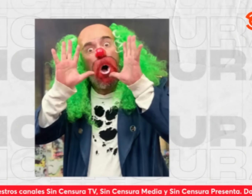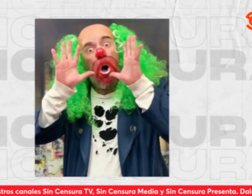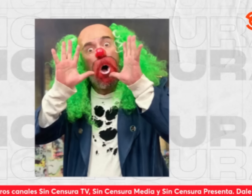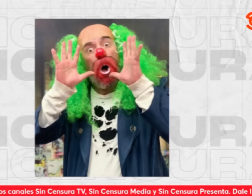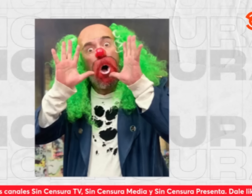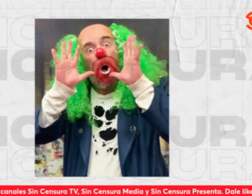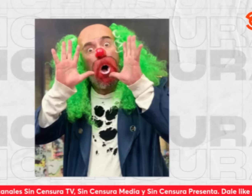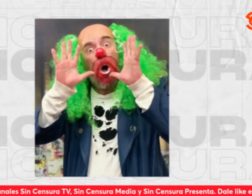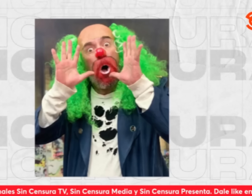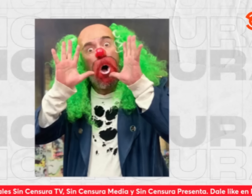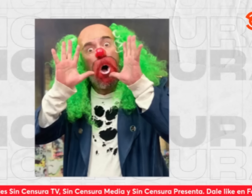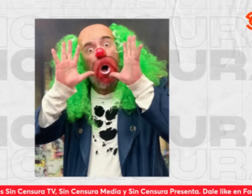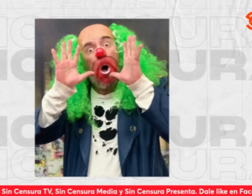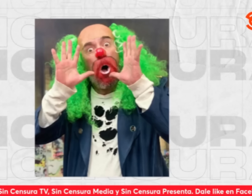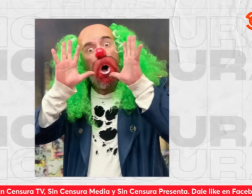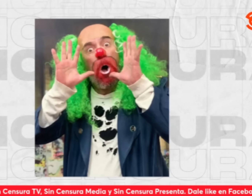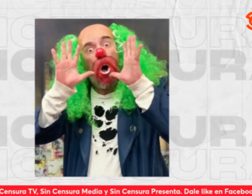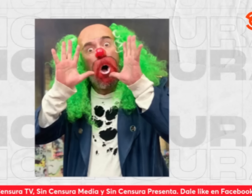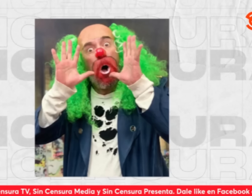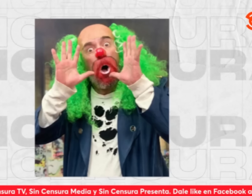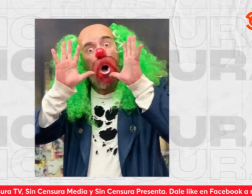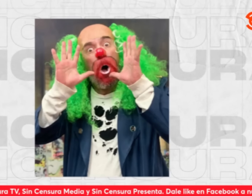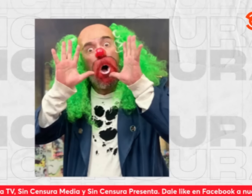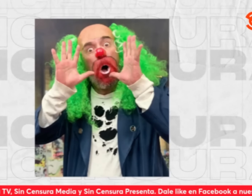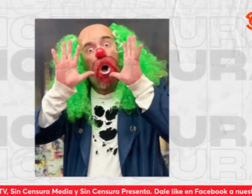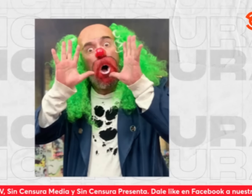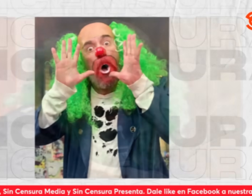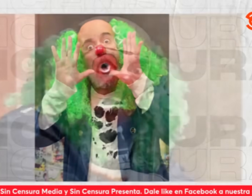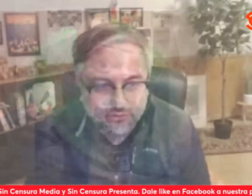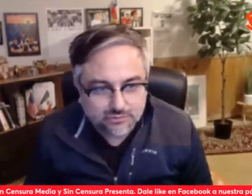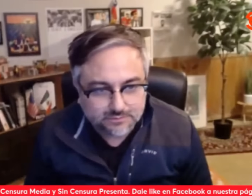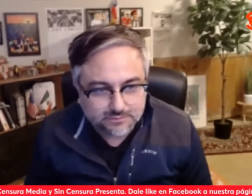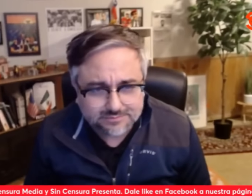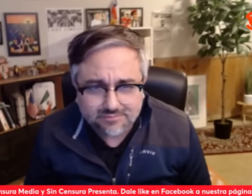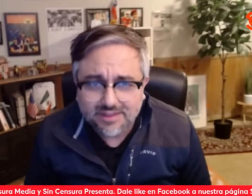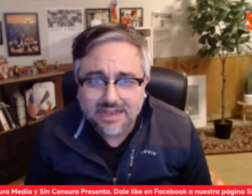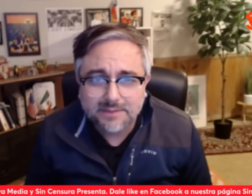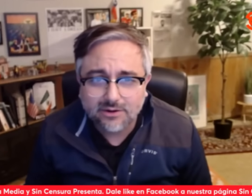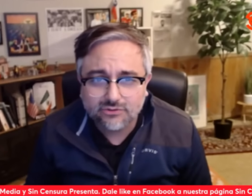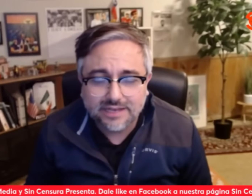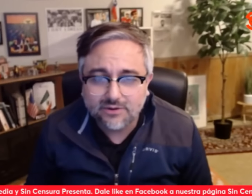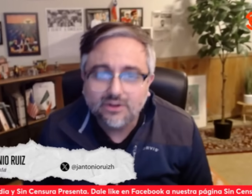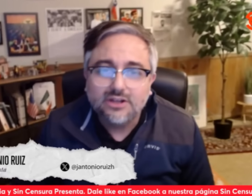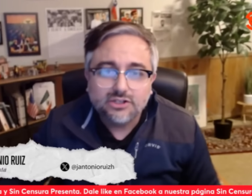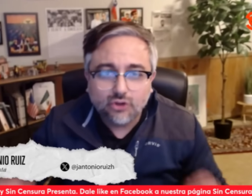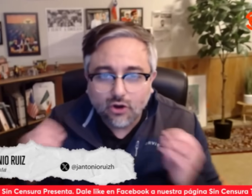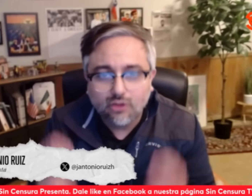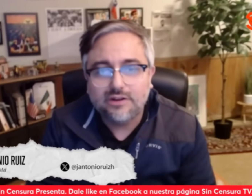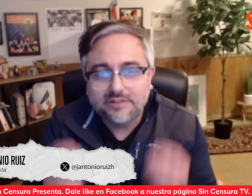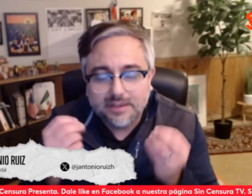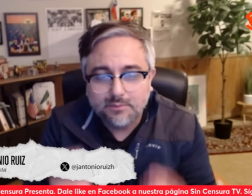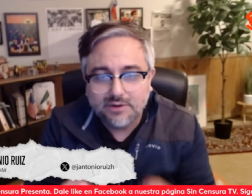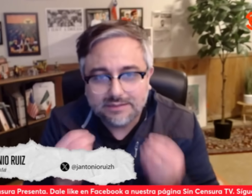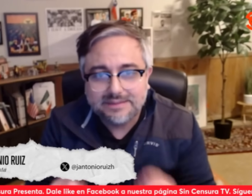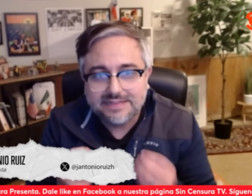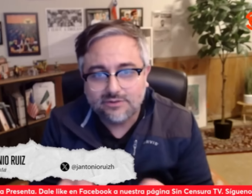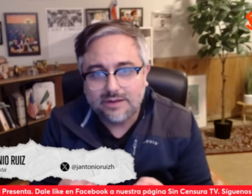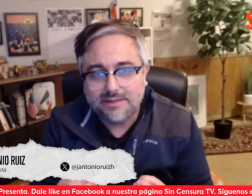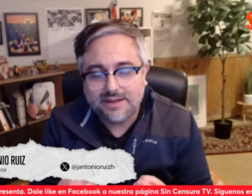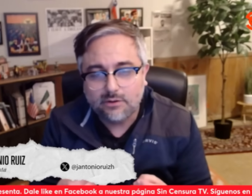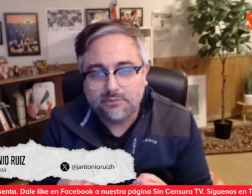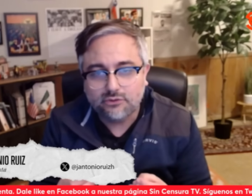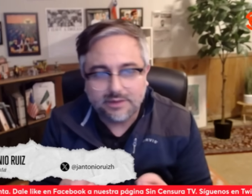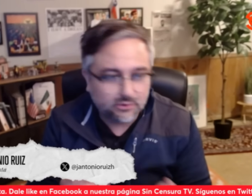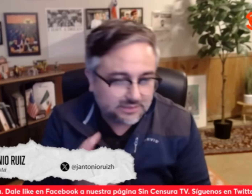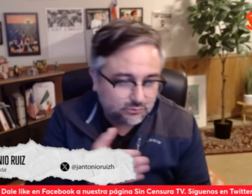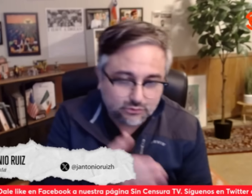Chumel Torres, el otro, el saco de pus, Javier Lozano, todo el tiempo le está mentando la